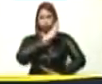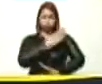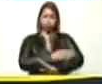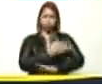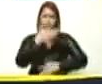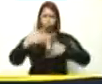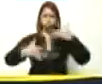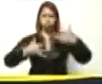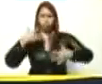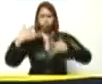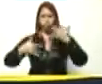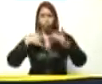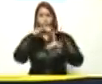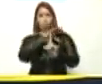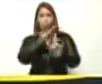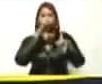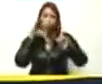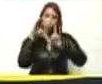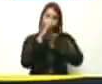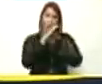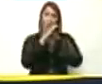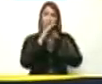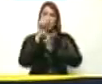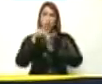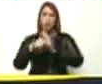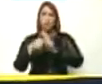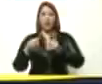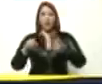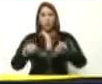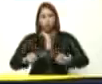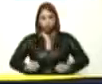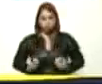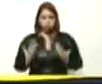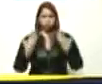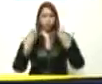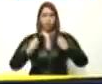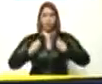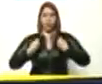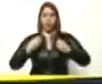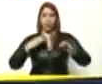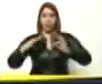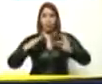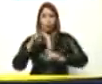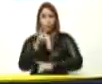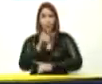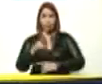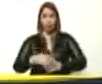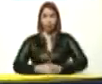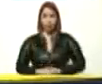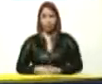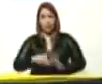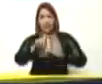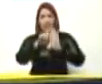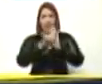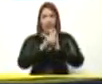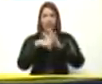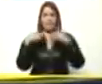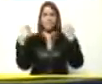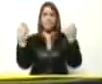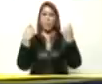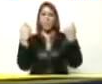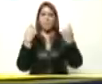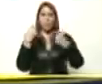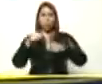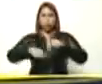actividad, cultural, y enriquecer, la vida, del teatro, venezolano, la ley, para la promoción, del